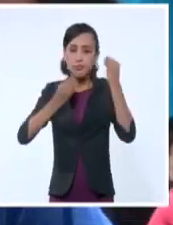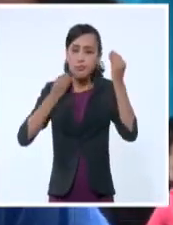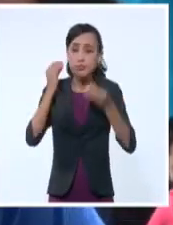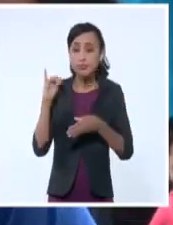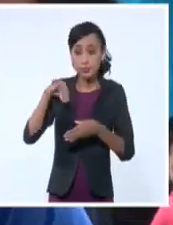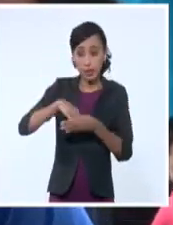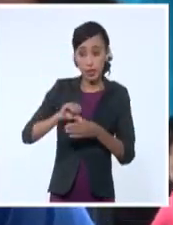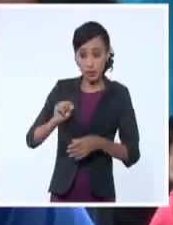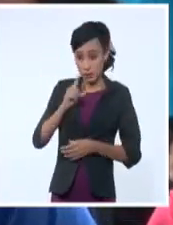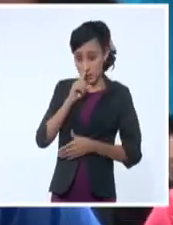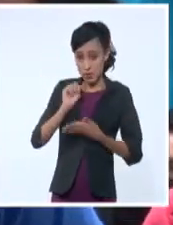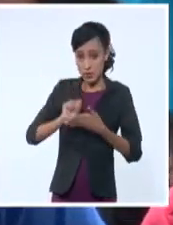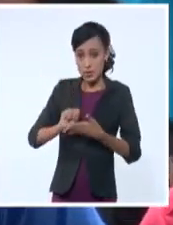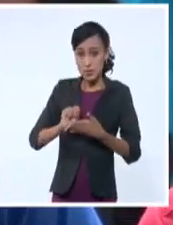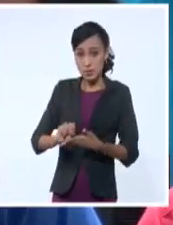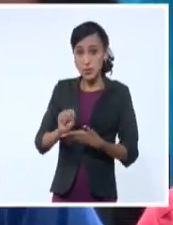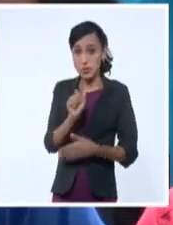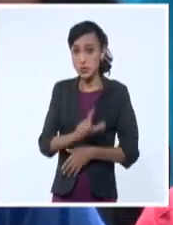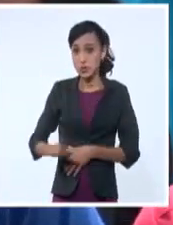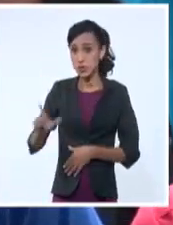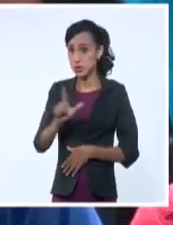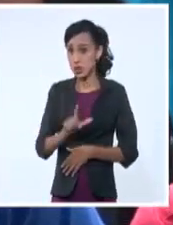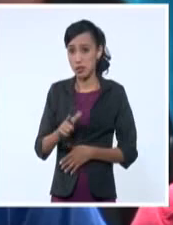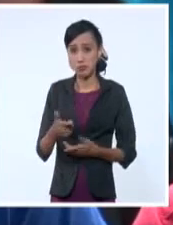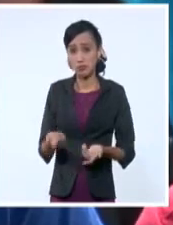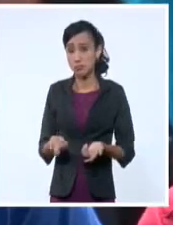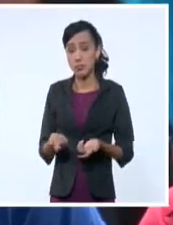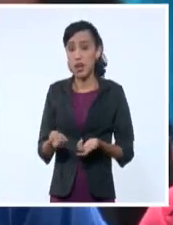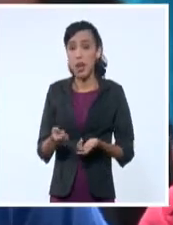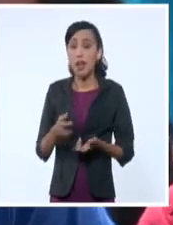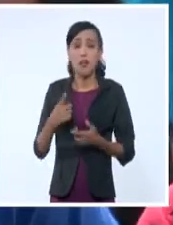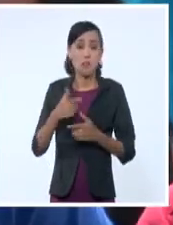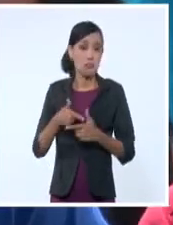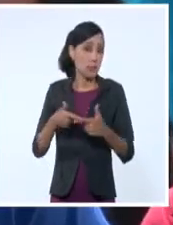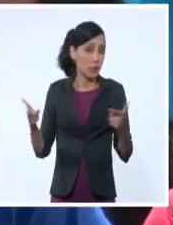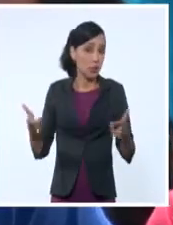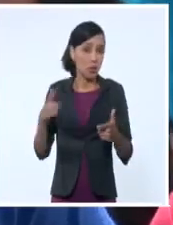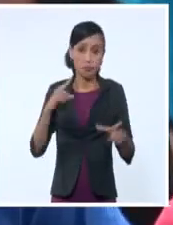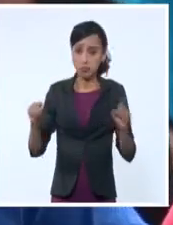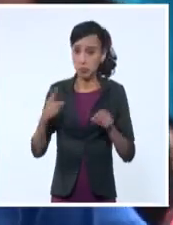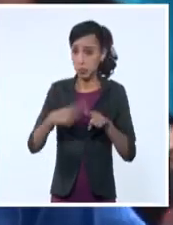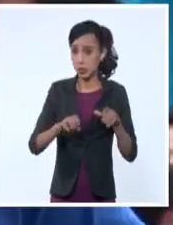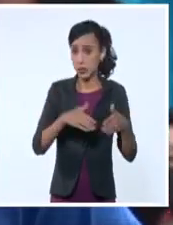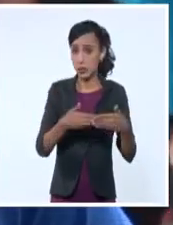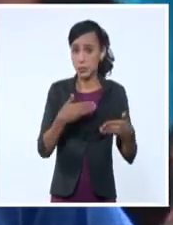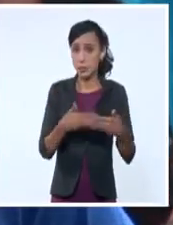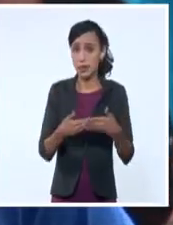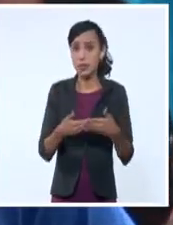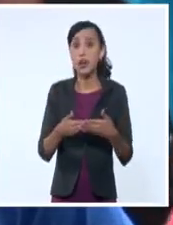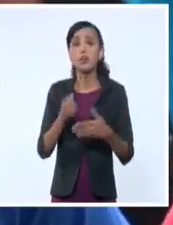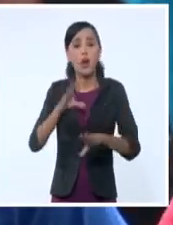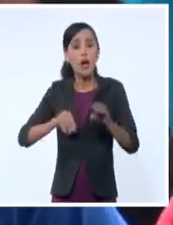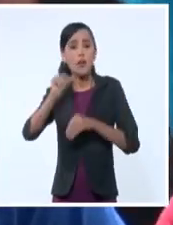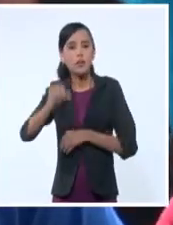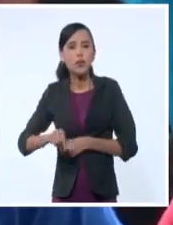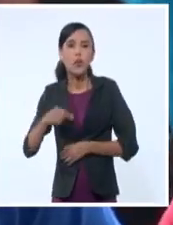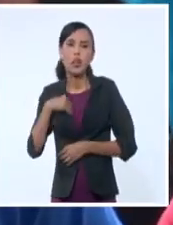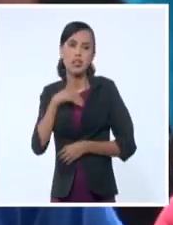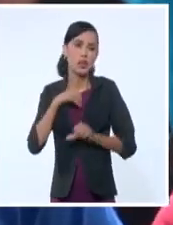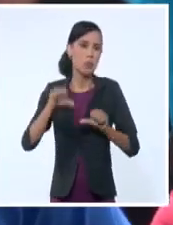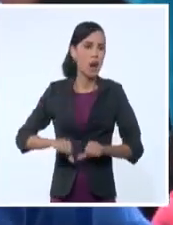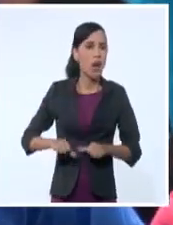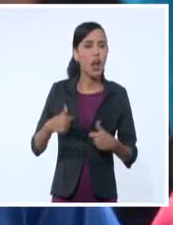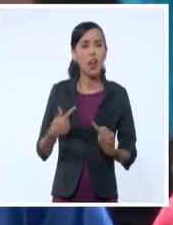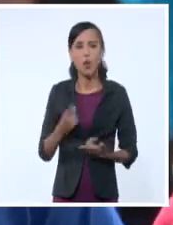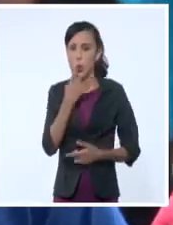que terminaron el servicio social, casi ninguno se ha ido de la empresa y es positivo. Usted habla con ellos y tienen 20 problemas y están disgustados